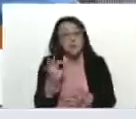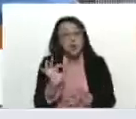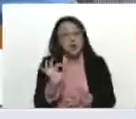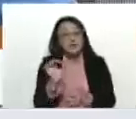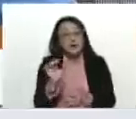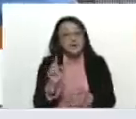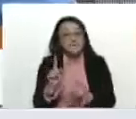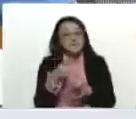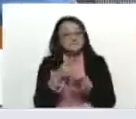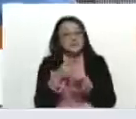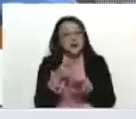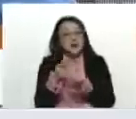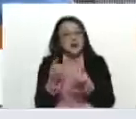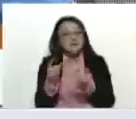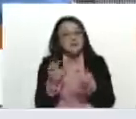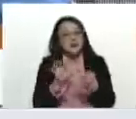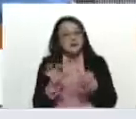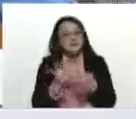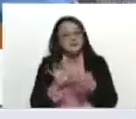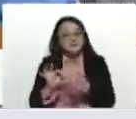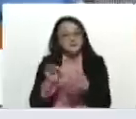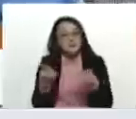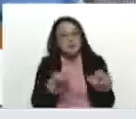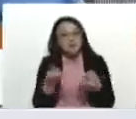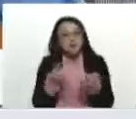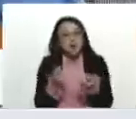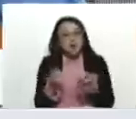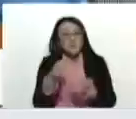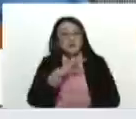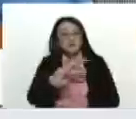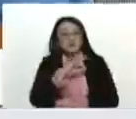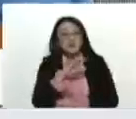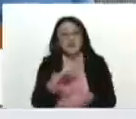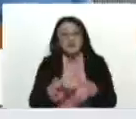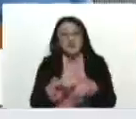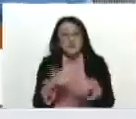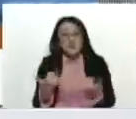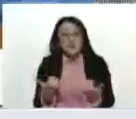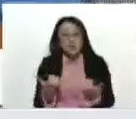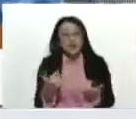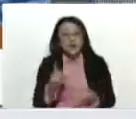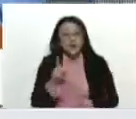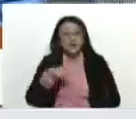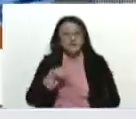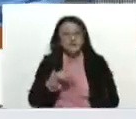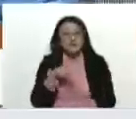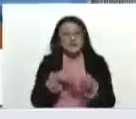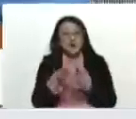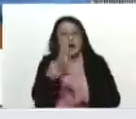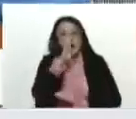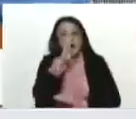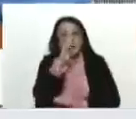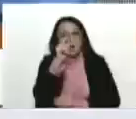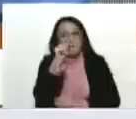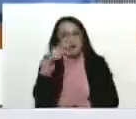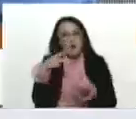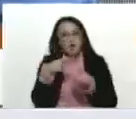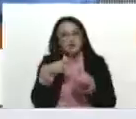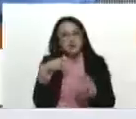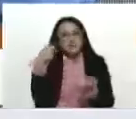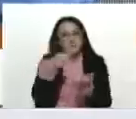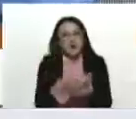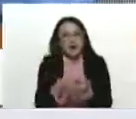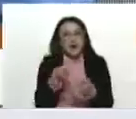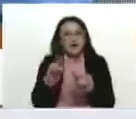el principal instrumento de coordinación económico y social y en los tiempos modernos ni siquiera se requiere que vaya el hotelero corriendo a pagarle al